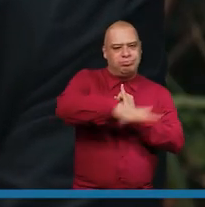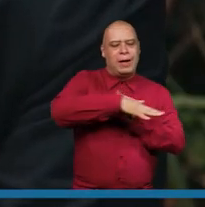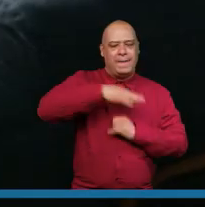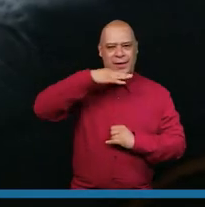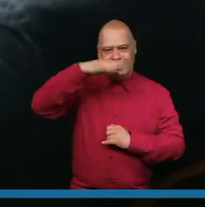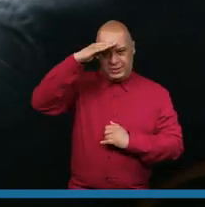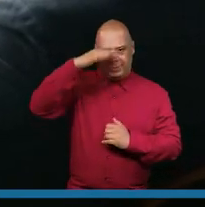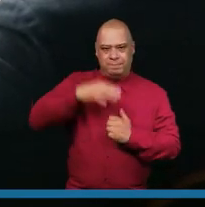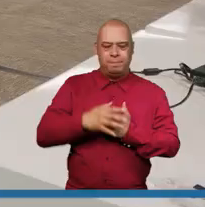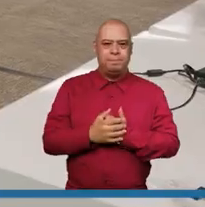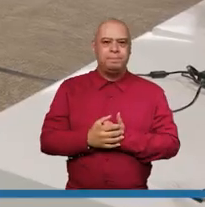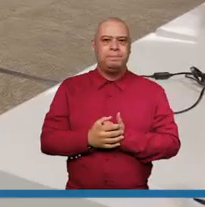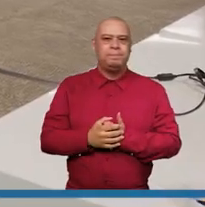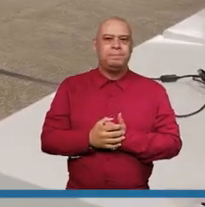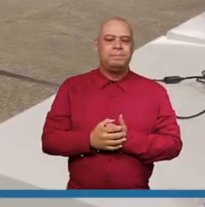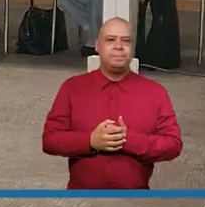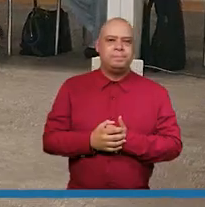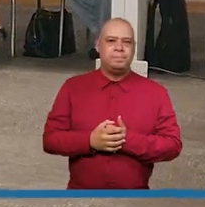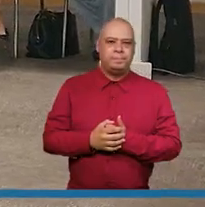ciudad de Medellín.